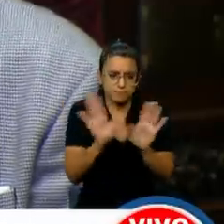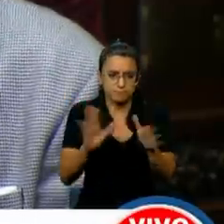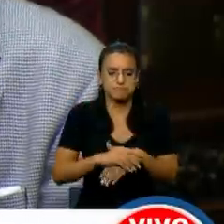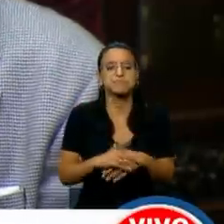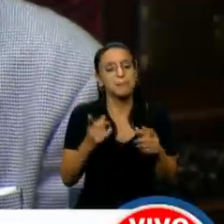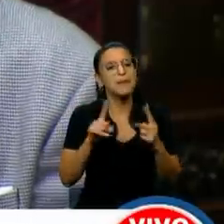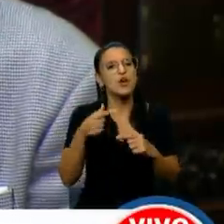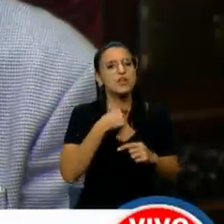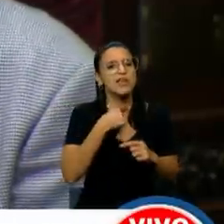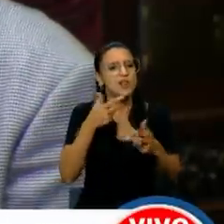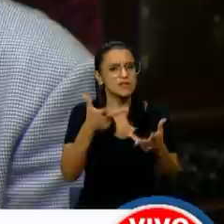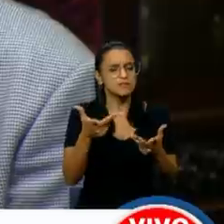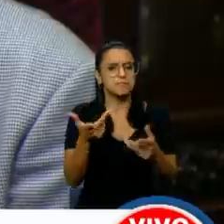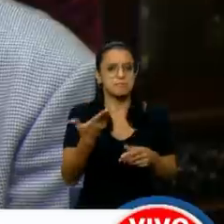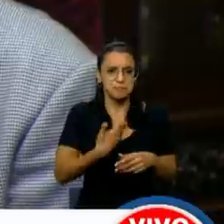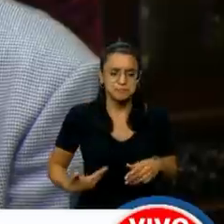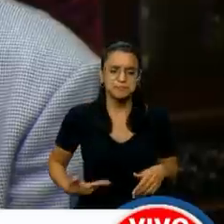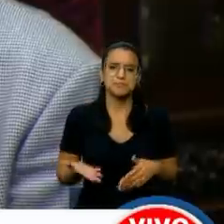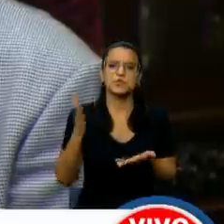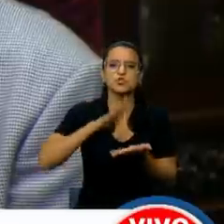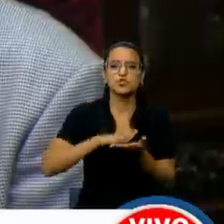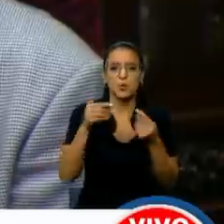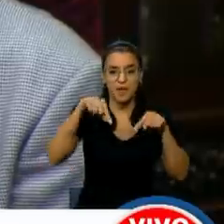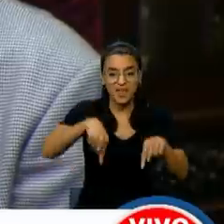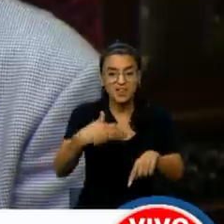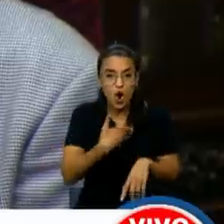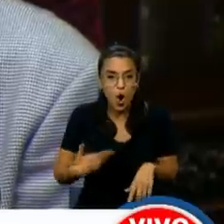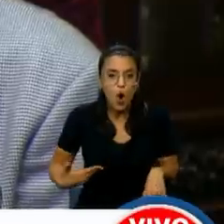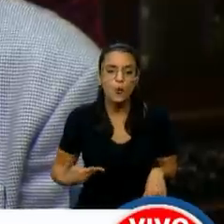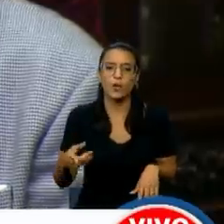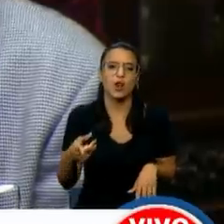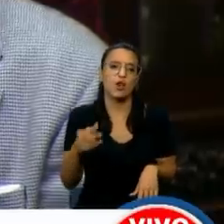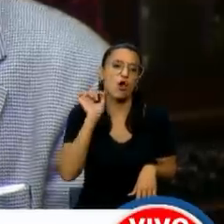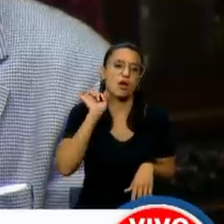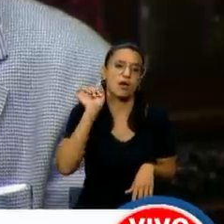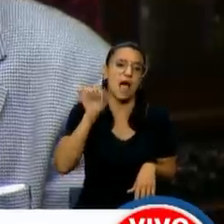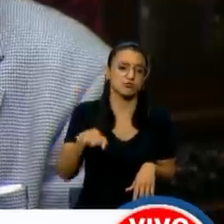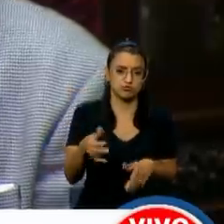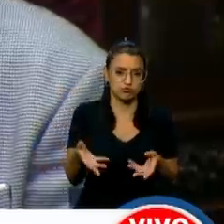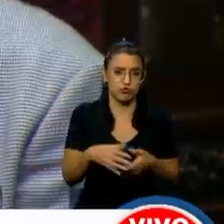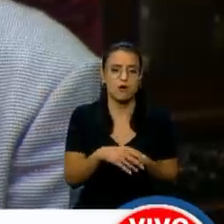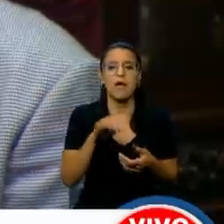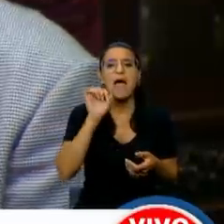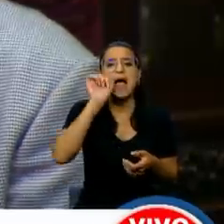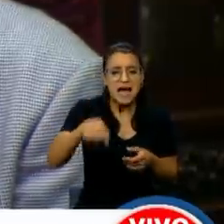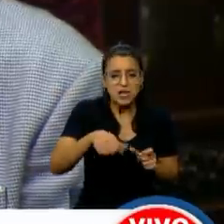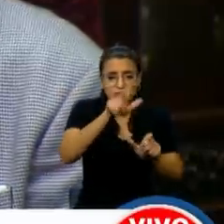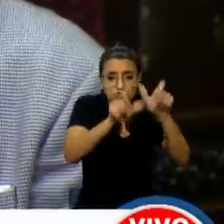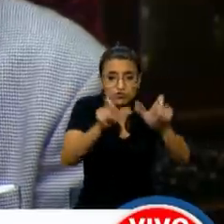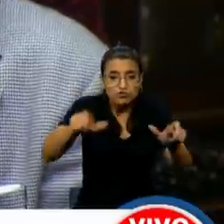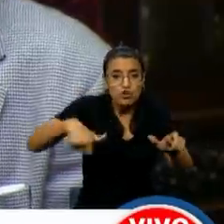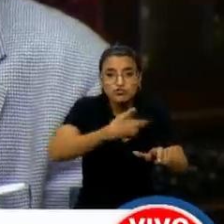si hace referencia al señor presidente con respecto a que este gobierno no ha escuchado no escuchaba a la sociedad